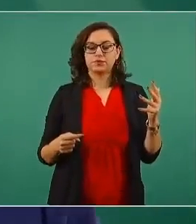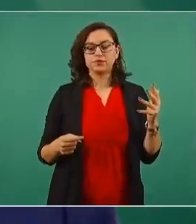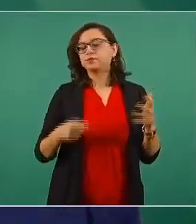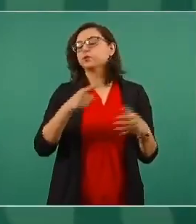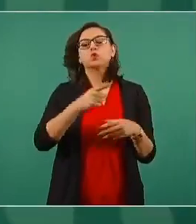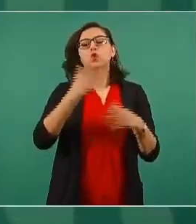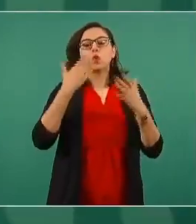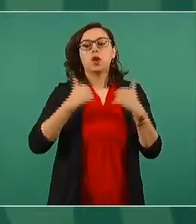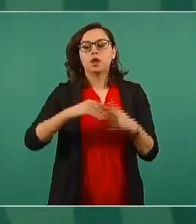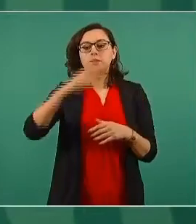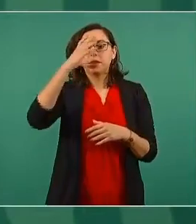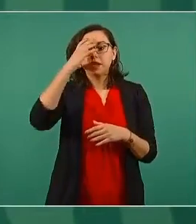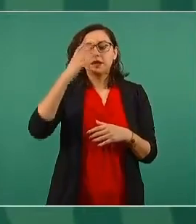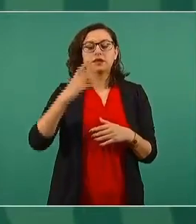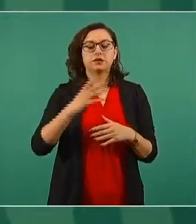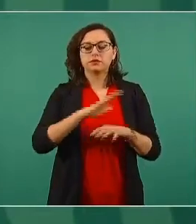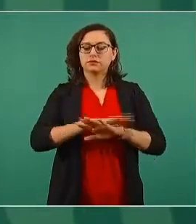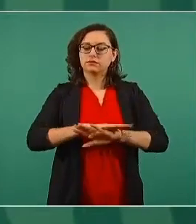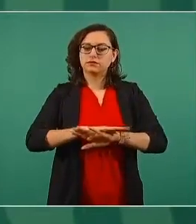sinvergüenza,